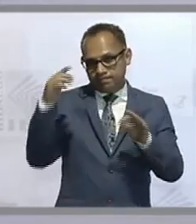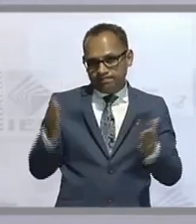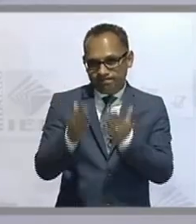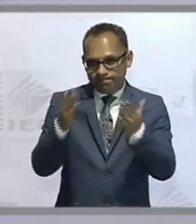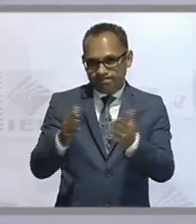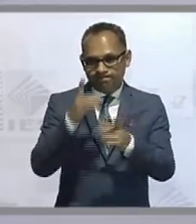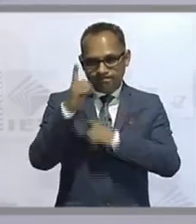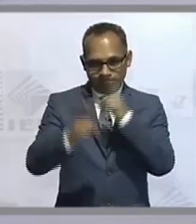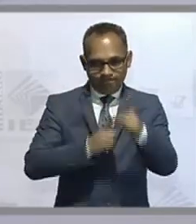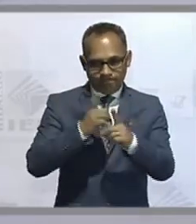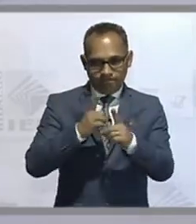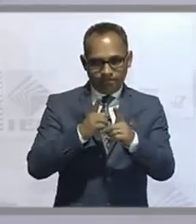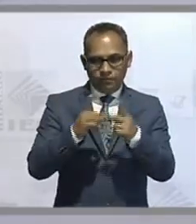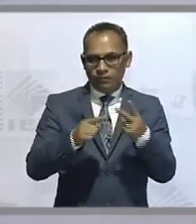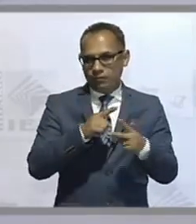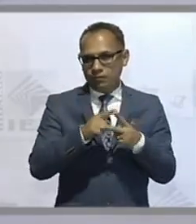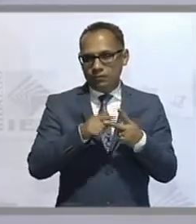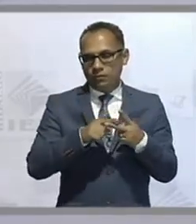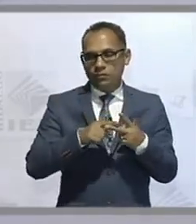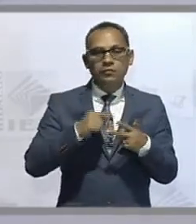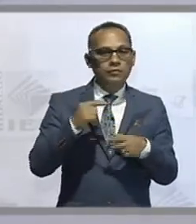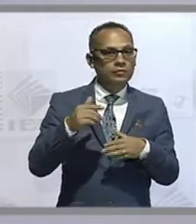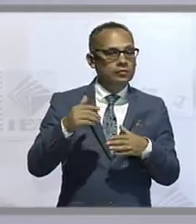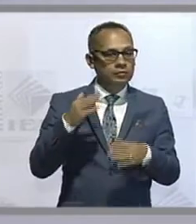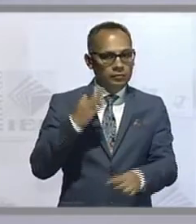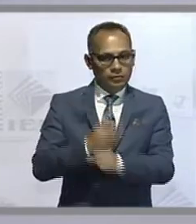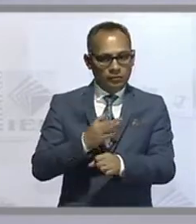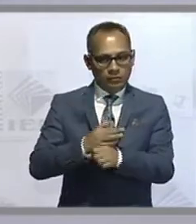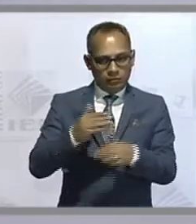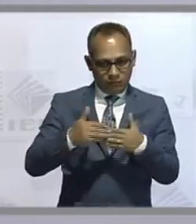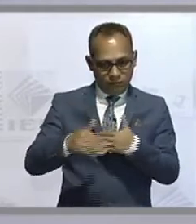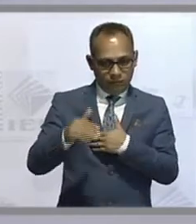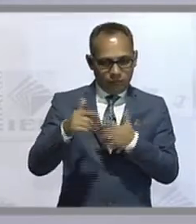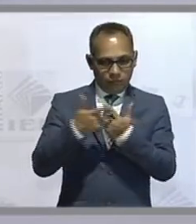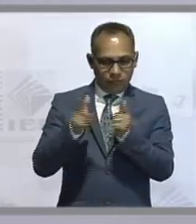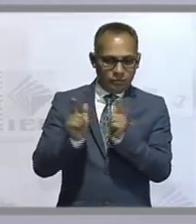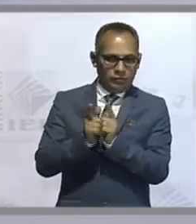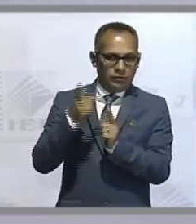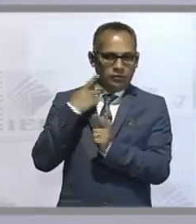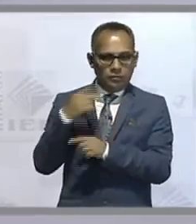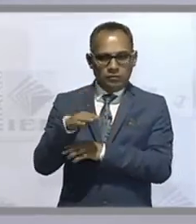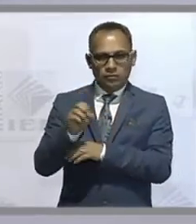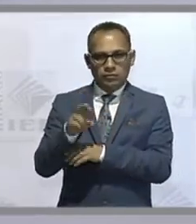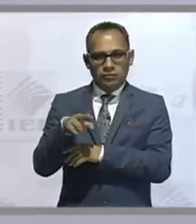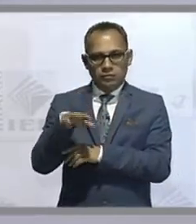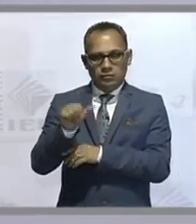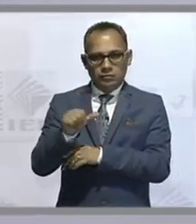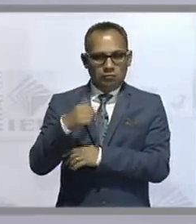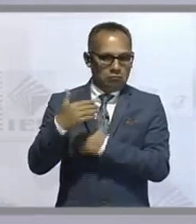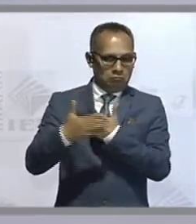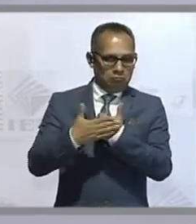morena gane el congreso del estado legislaremos para que desde los centros territoriales en cada una de sus comunidades y de sus colonias